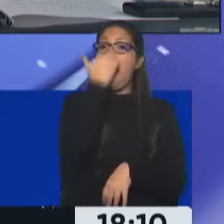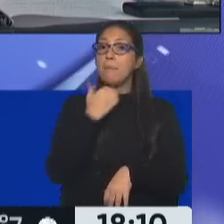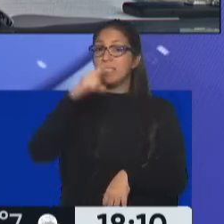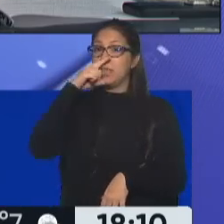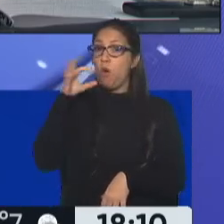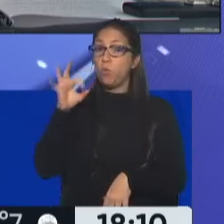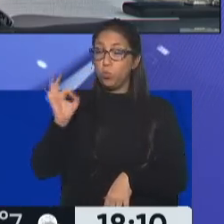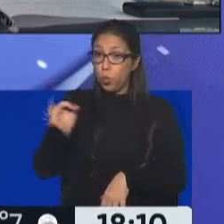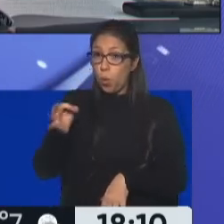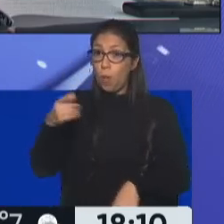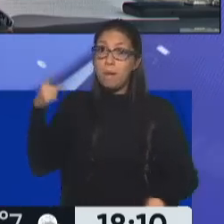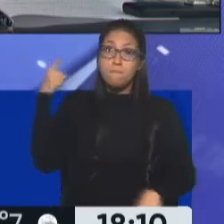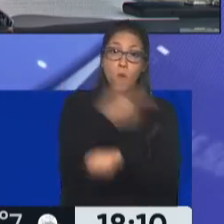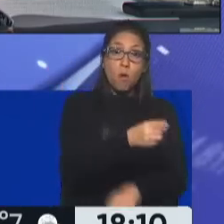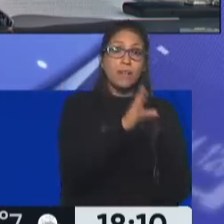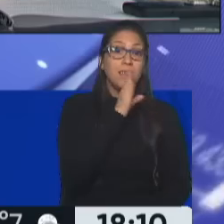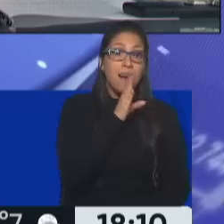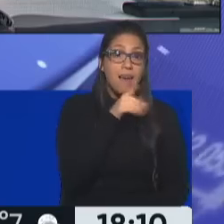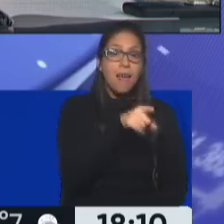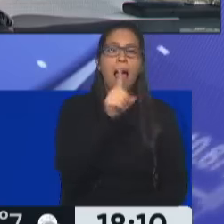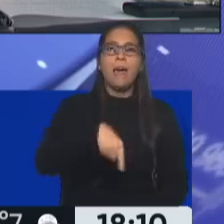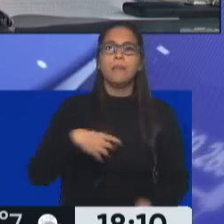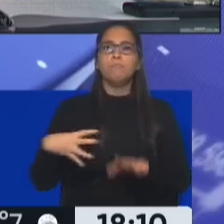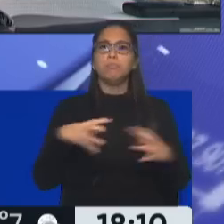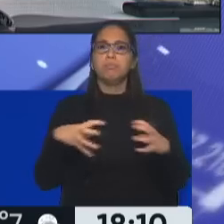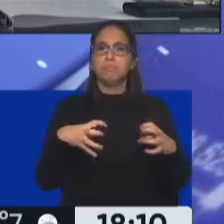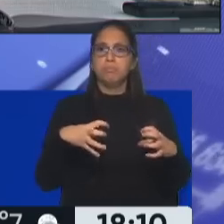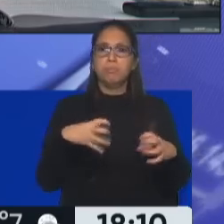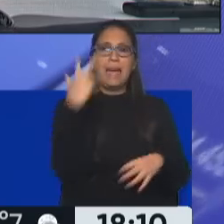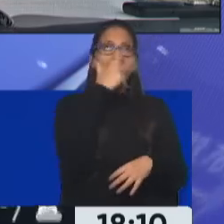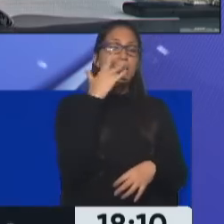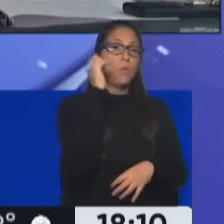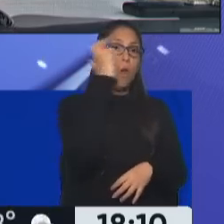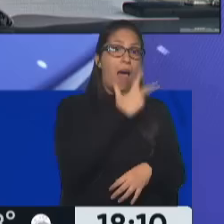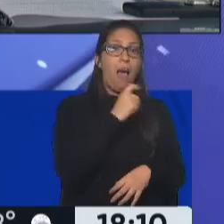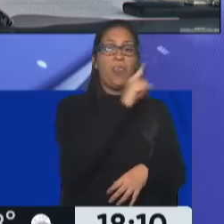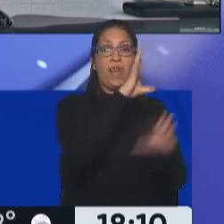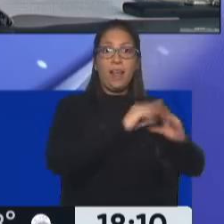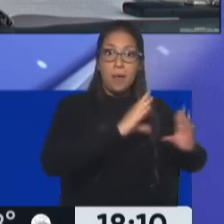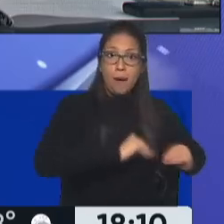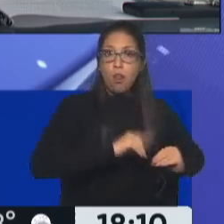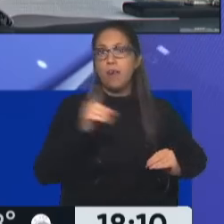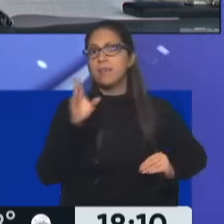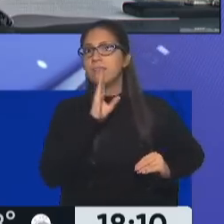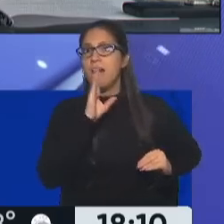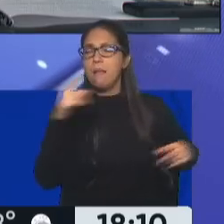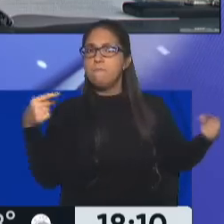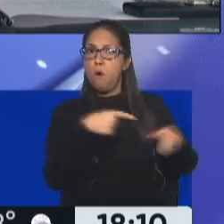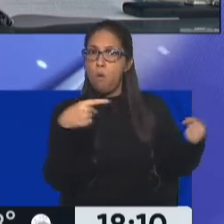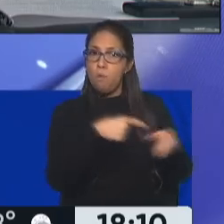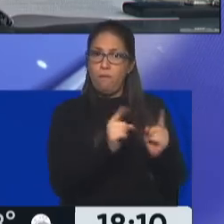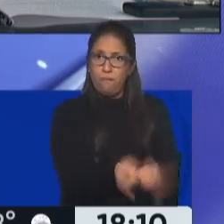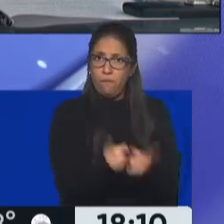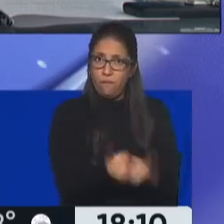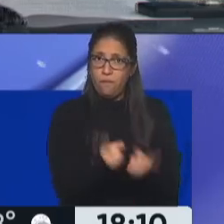octubre, también se empezaron a dar estas tensiones entre el Hezbollah libanés e Israel y los ataques. De hecho, al día de hoy se